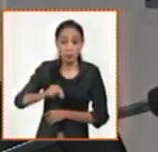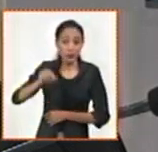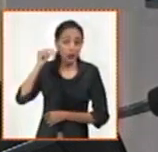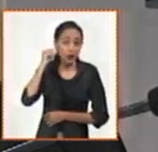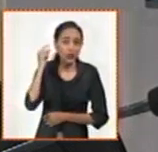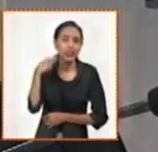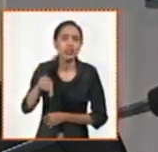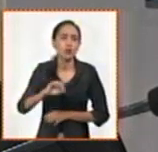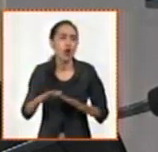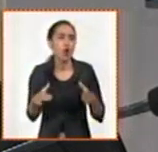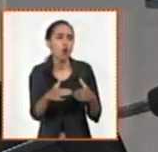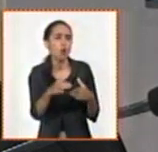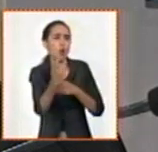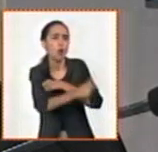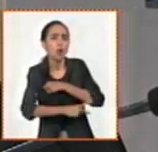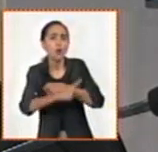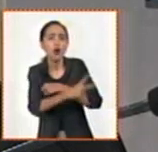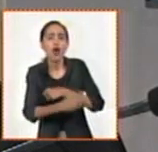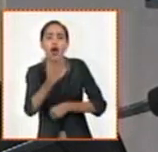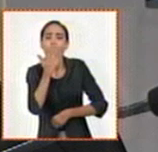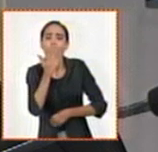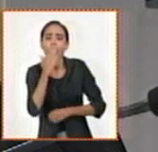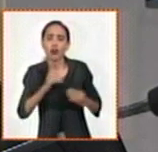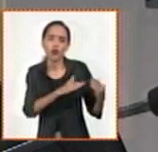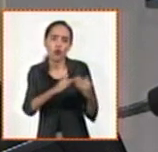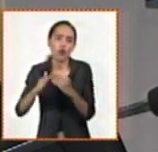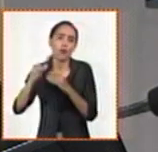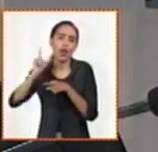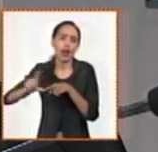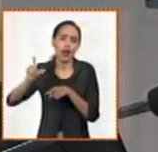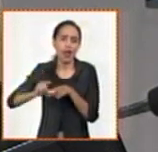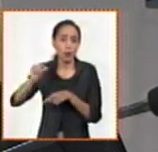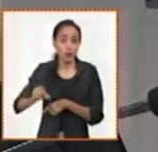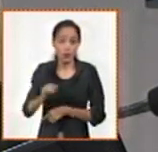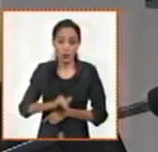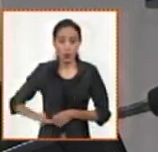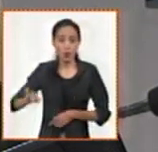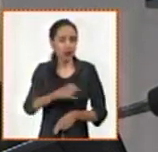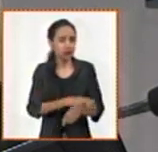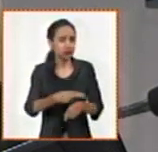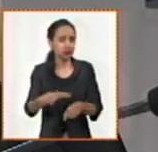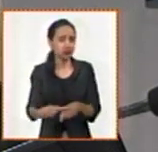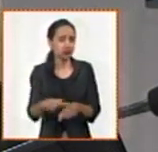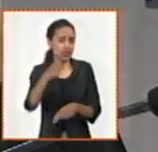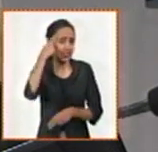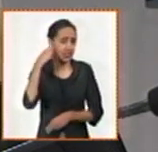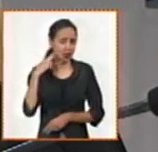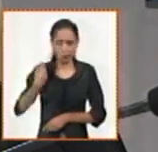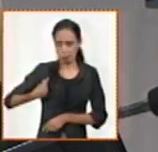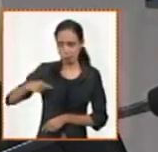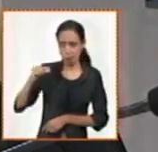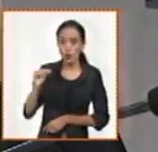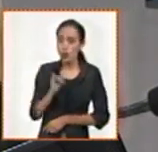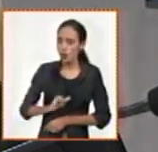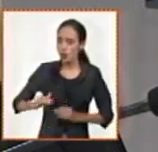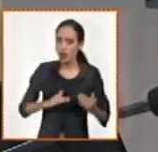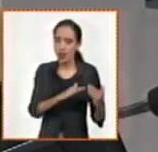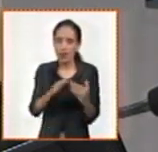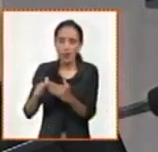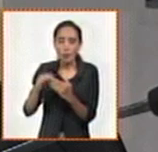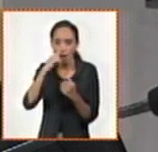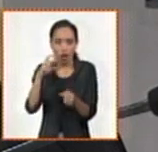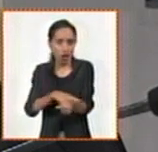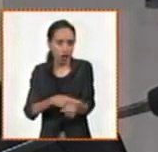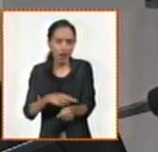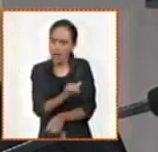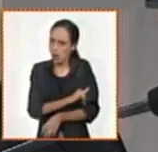naciones indígenas, las comunidades campesinas, históricamente y en siglos recientes también las comunidades